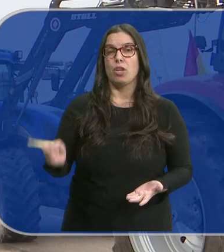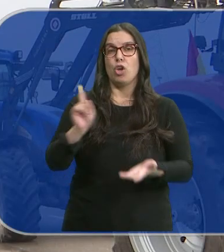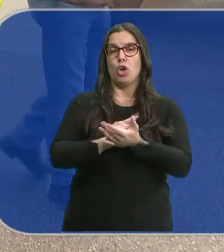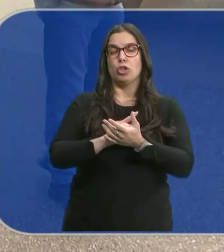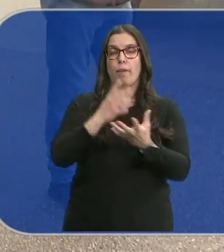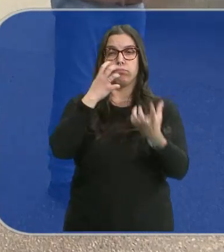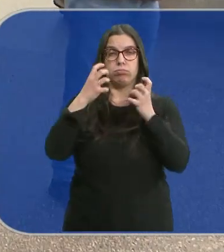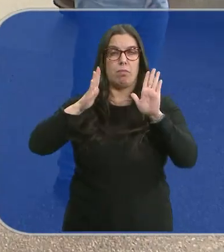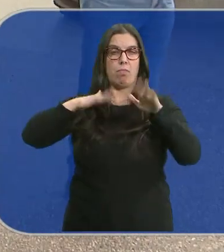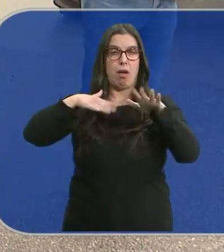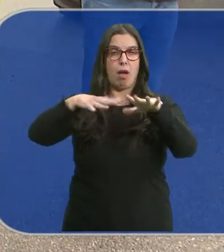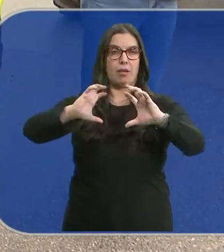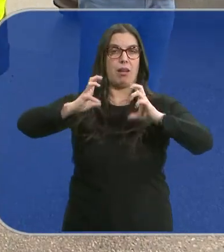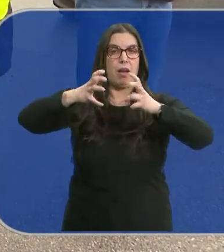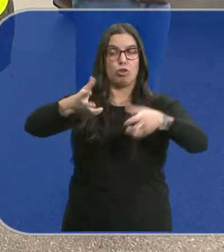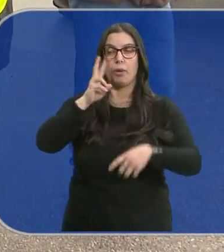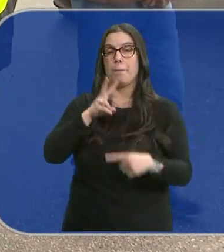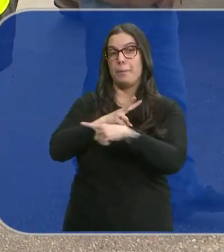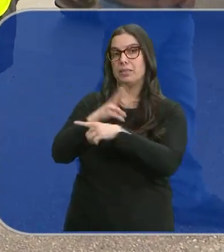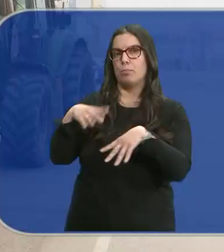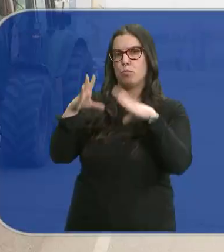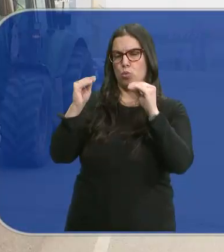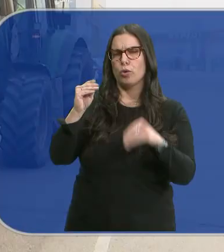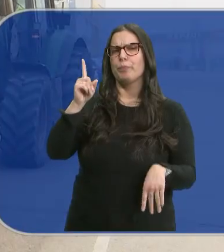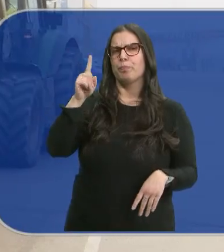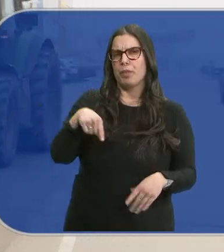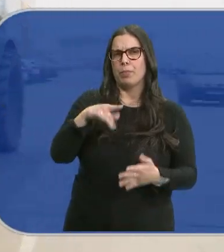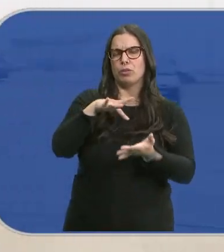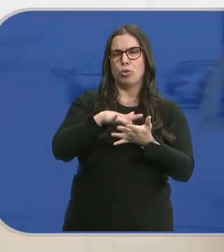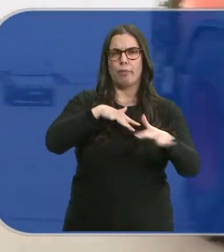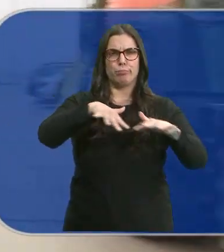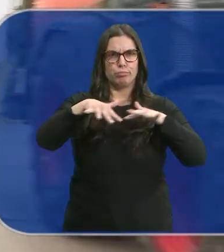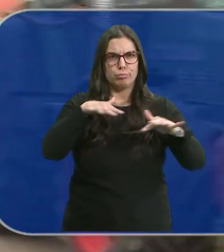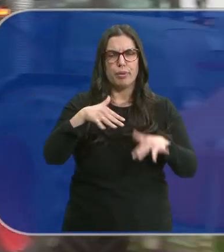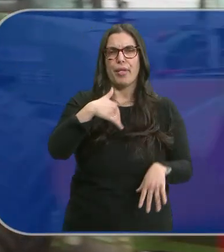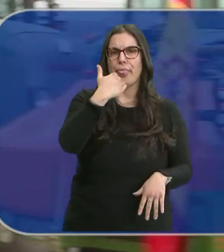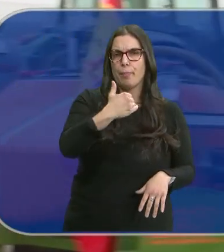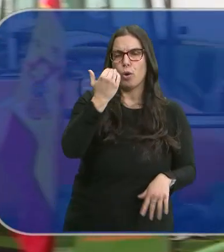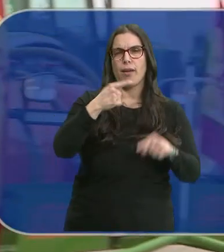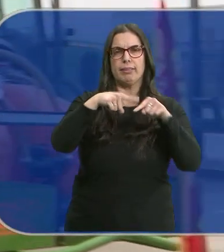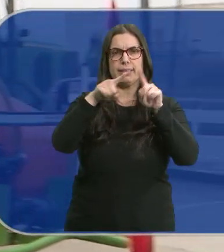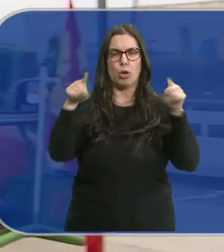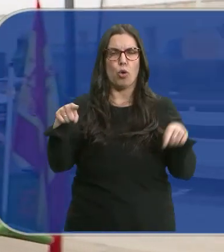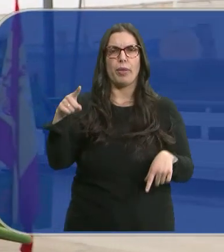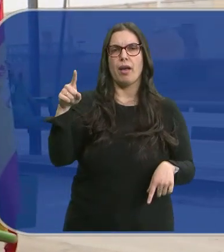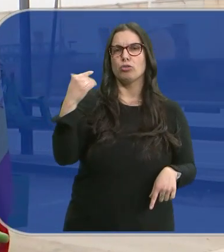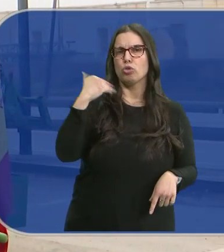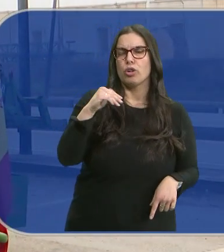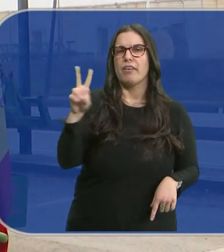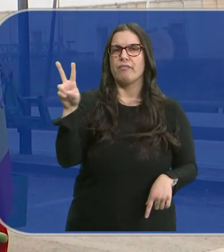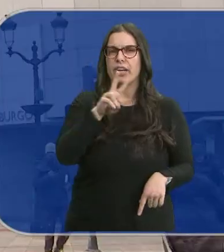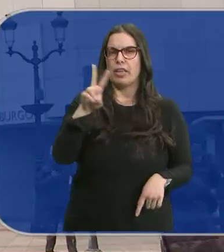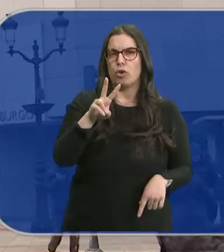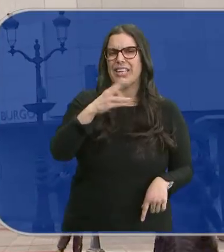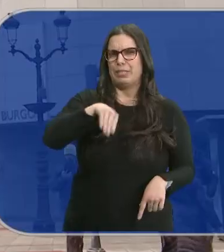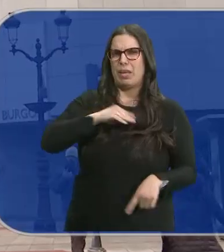Regresan las tractoradas. Esta que ven es la que ha tenido lugar en Burgos, pero también se han convocado movilizaciones en Zamora, Segovia, Soria y Valladolid, además